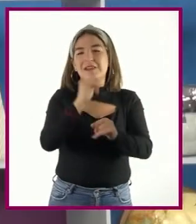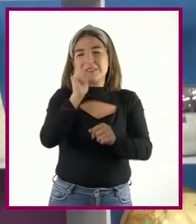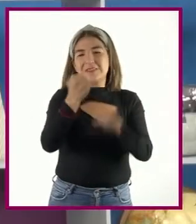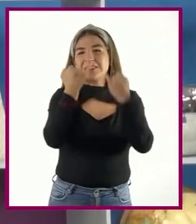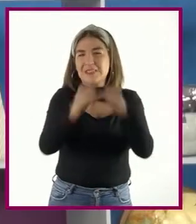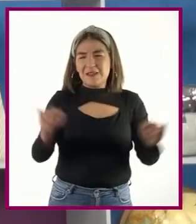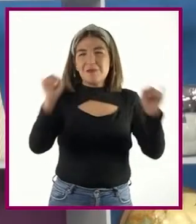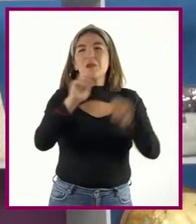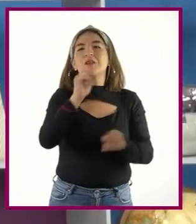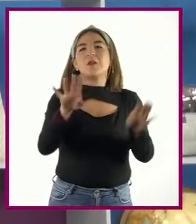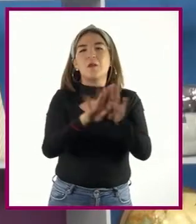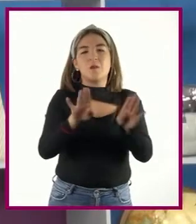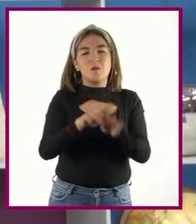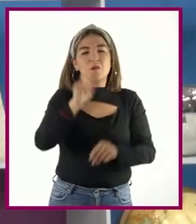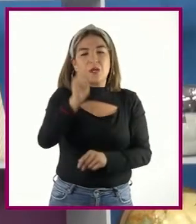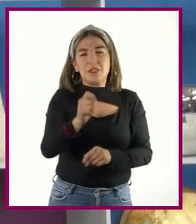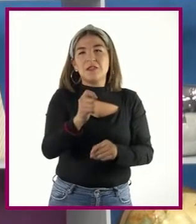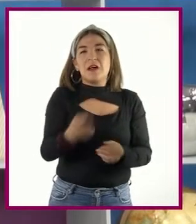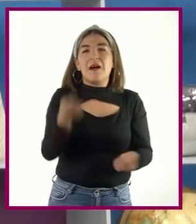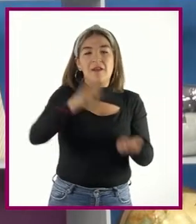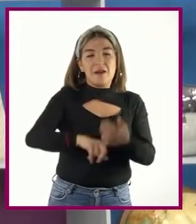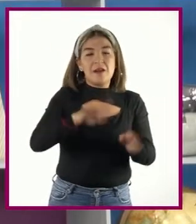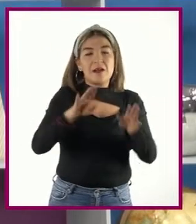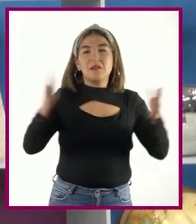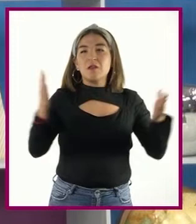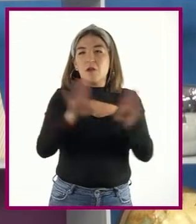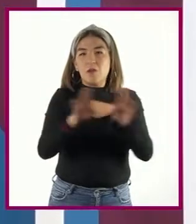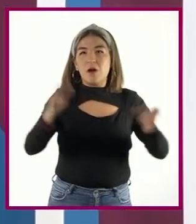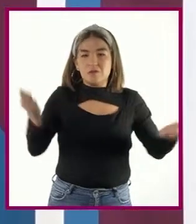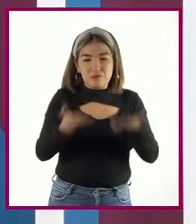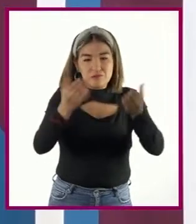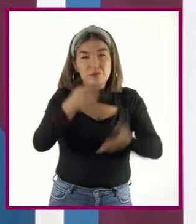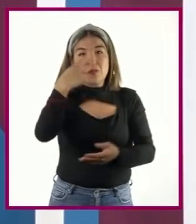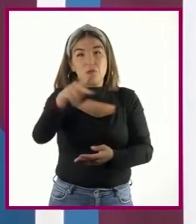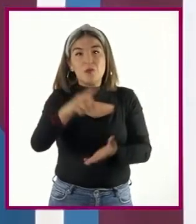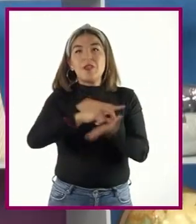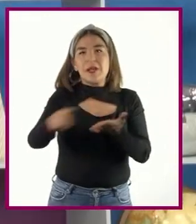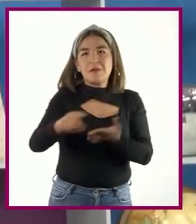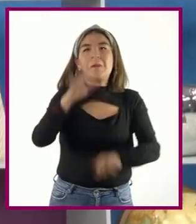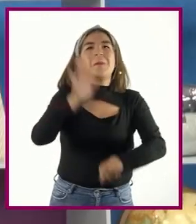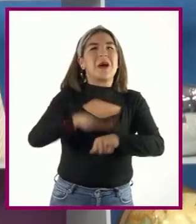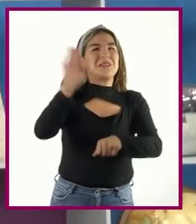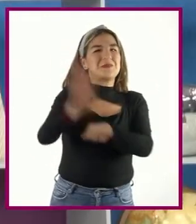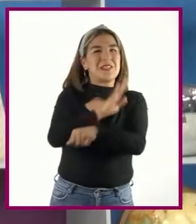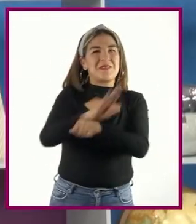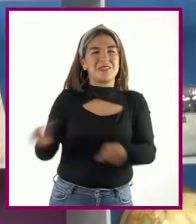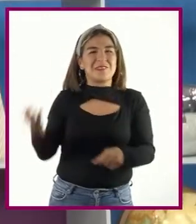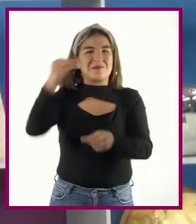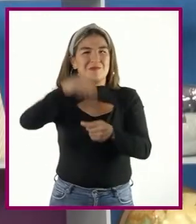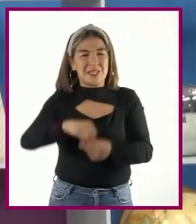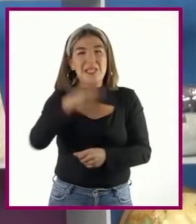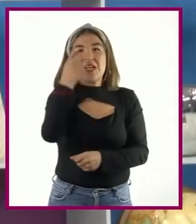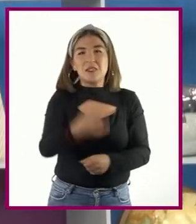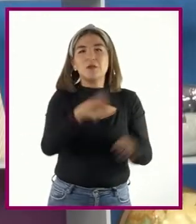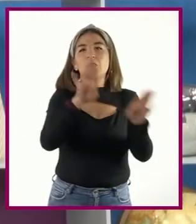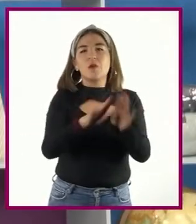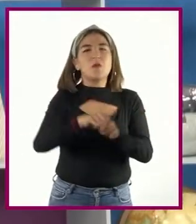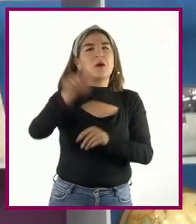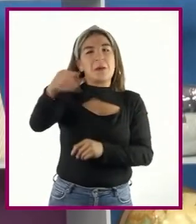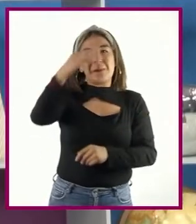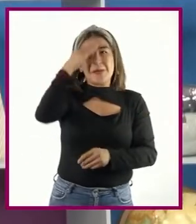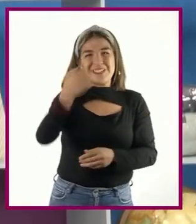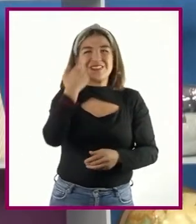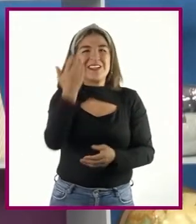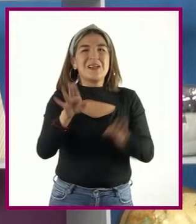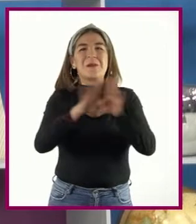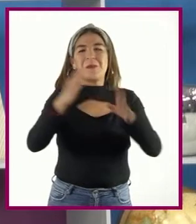pero también cuando se promueve un derecho, se benefician otros más. Por otra parte, no se puede pensar en el sano